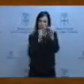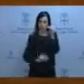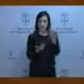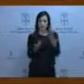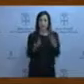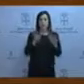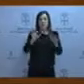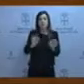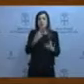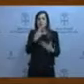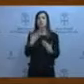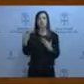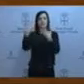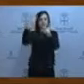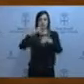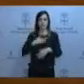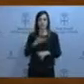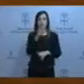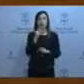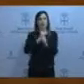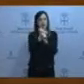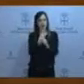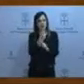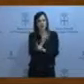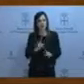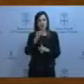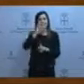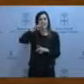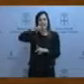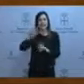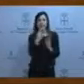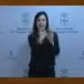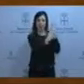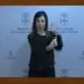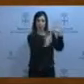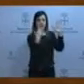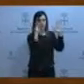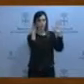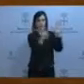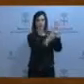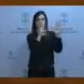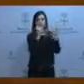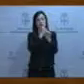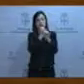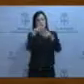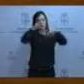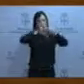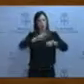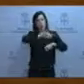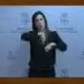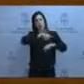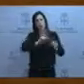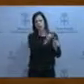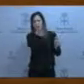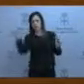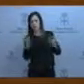compleja, no me felicite a mí, están en el INE, Instituto Nacional de Estadística, mírelo, no es que me lleve un trabajo largas horas de estudio, es ir al INE y